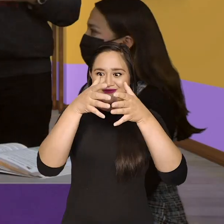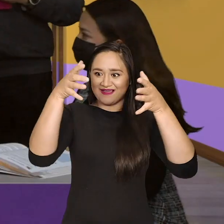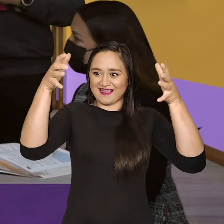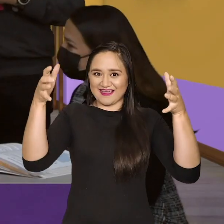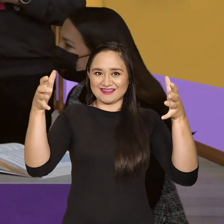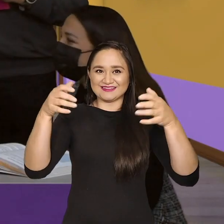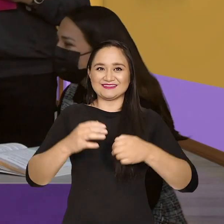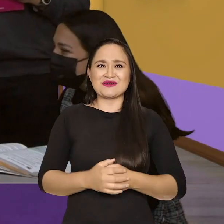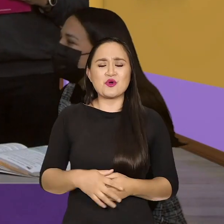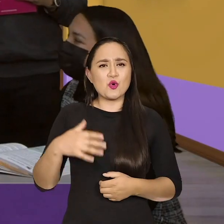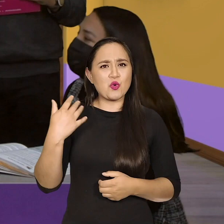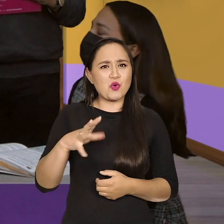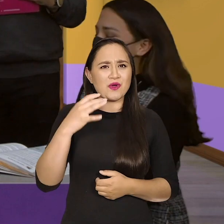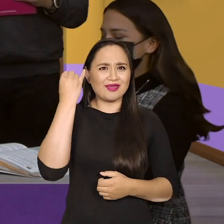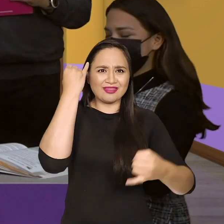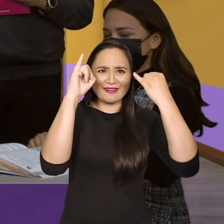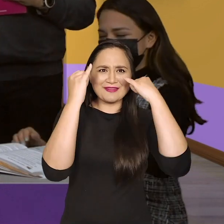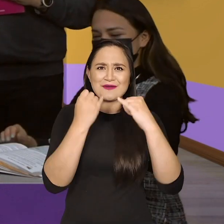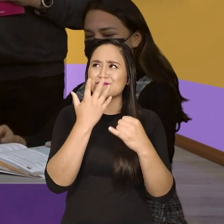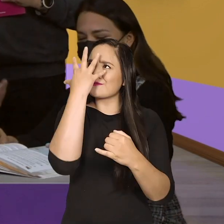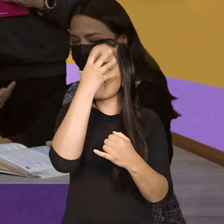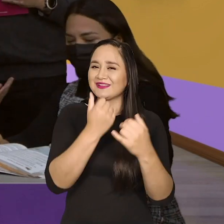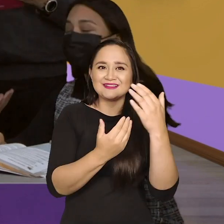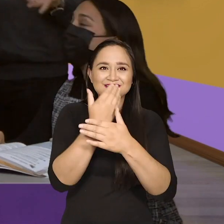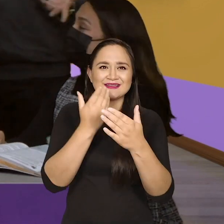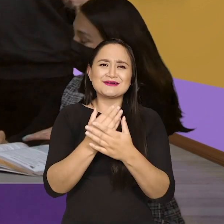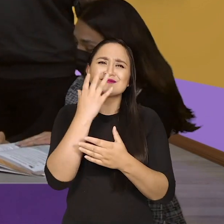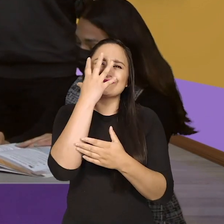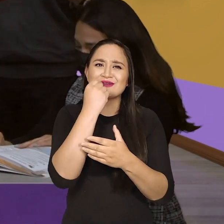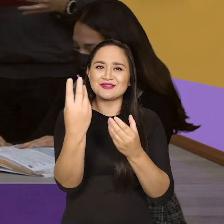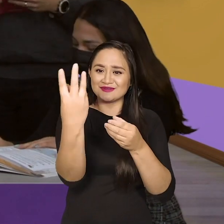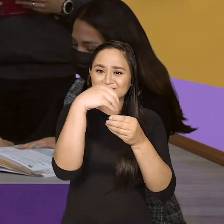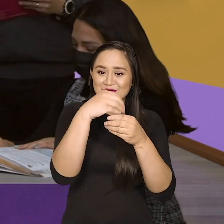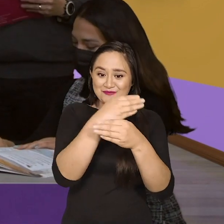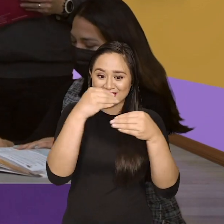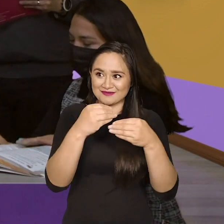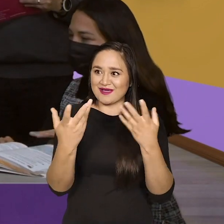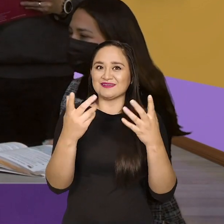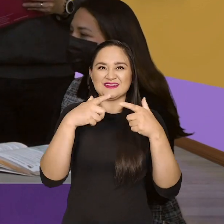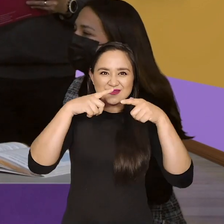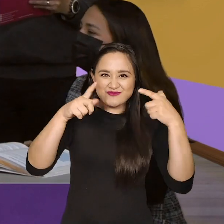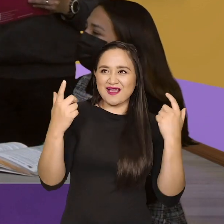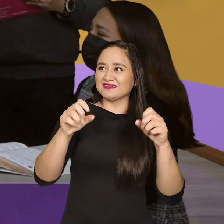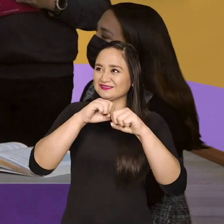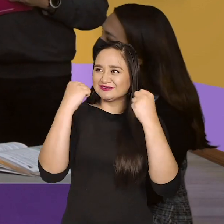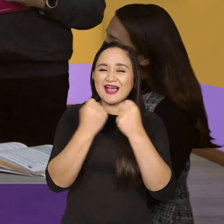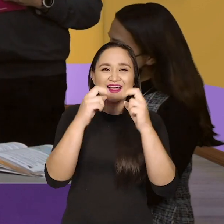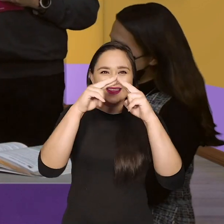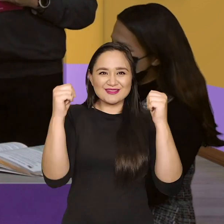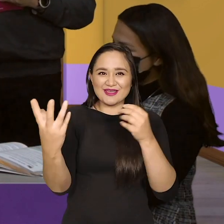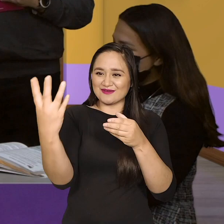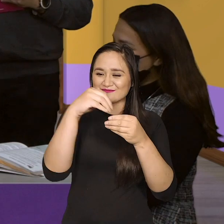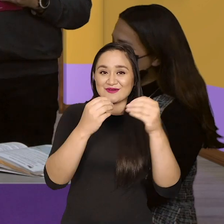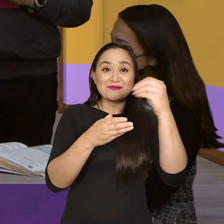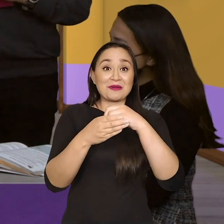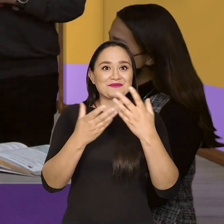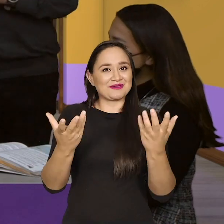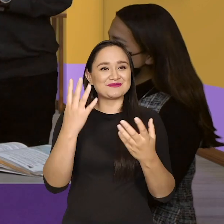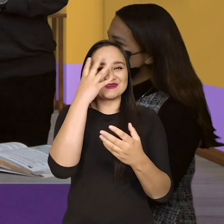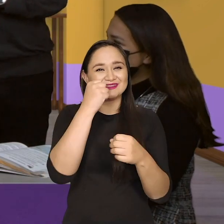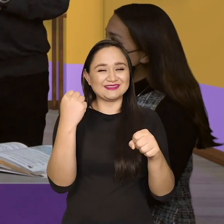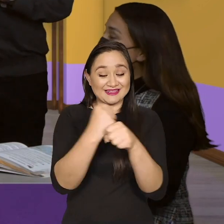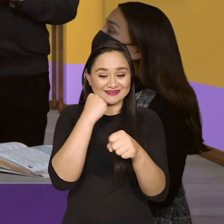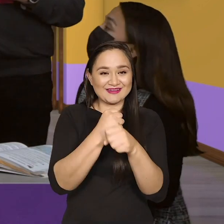muy buena idea bien lindo es interrelacionar las áreas del conocimiento no hay nada mejor que el trabajo